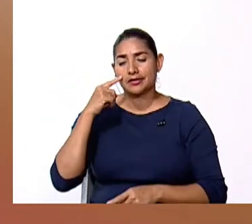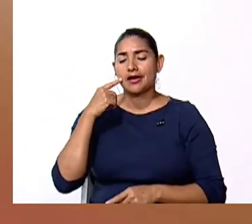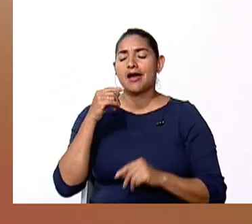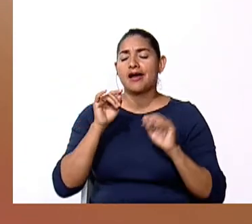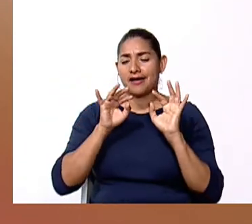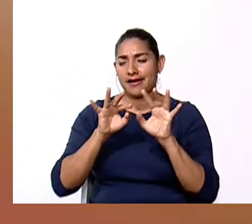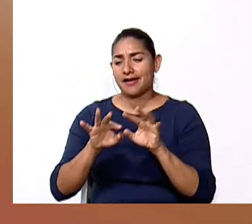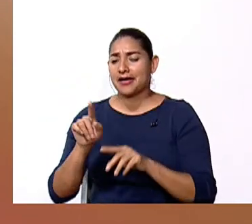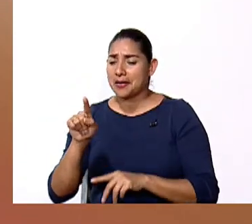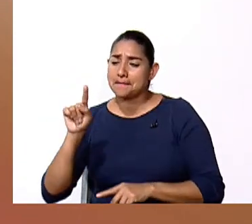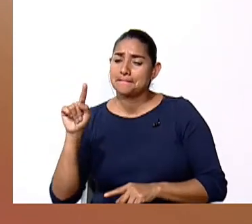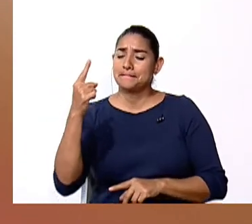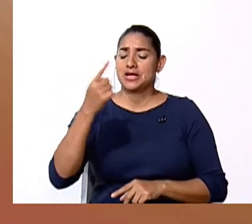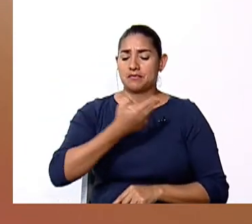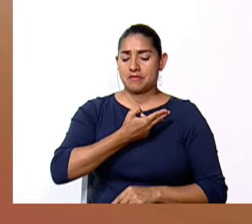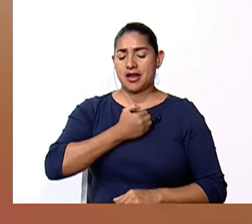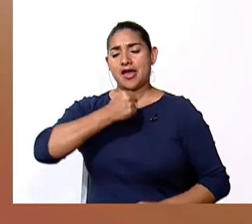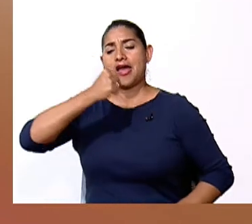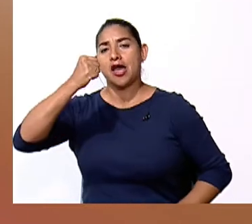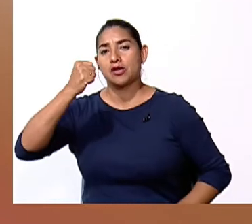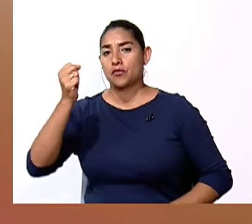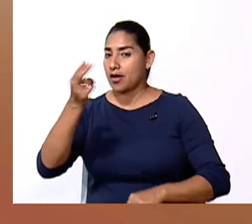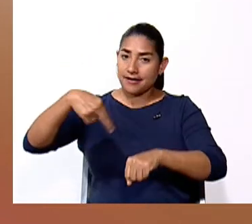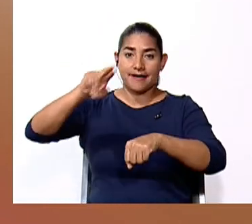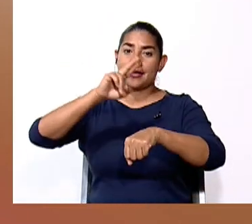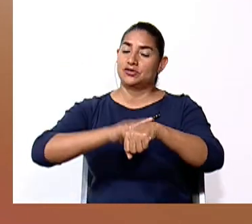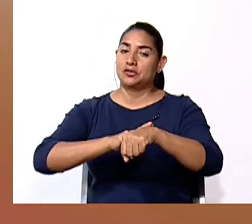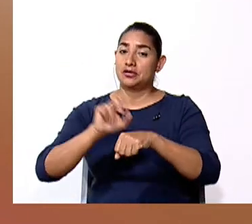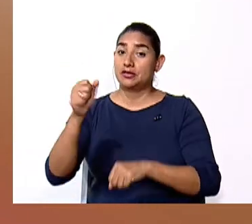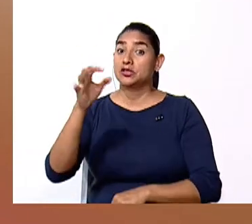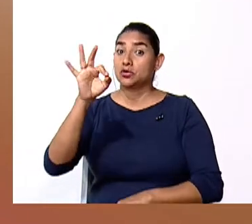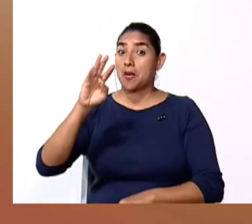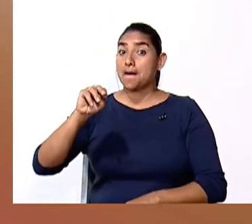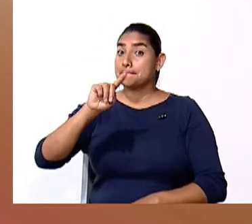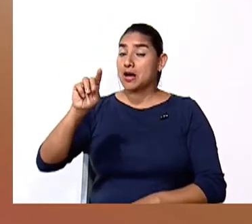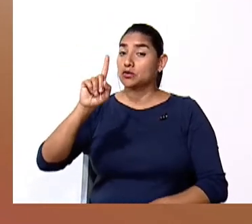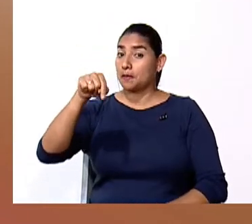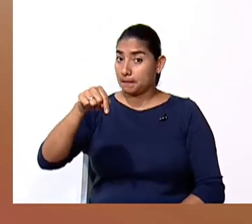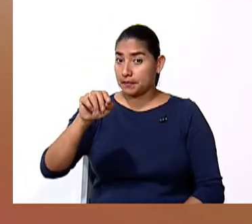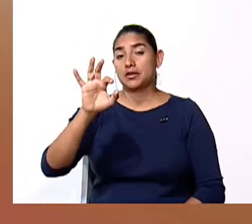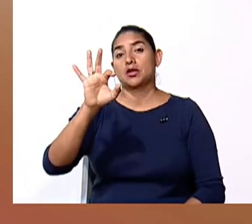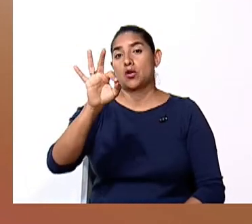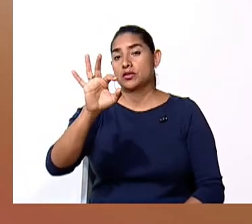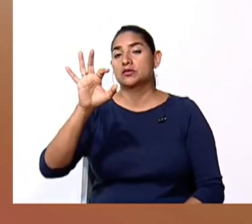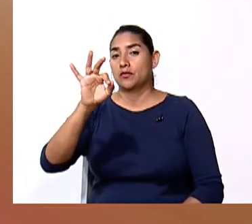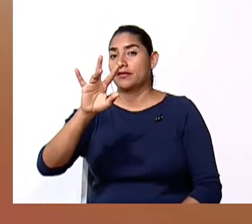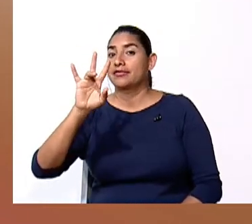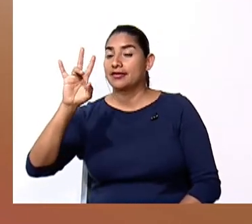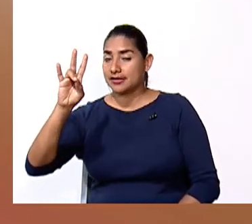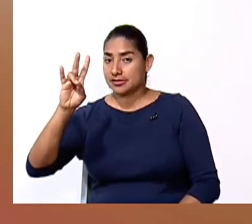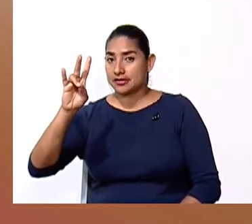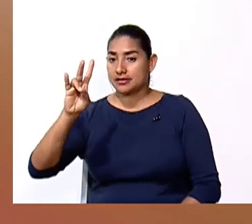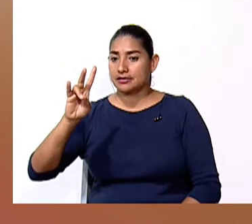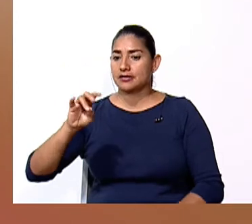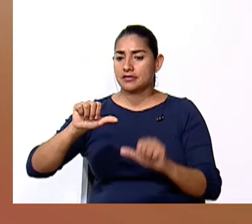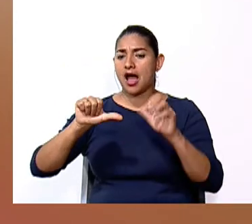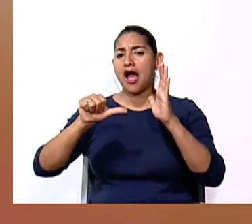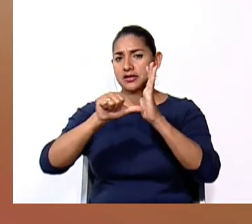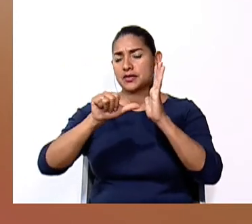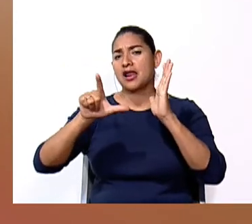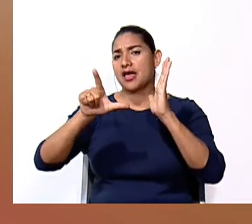dejaron doblegar por el dominio español. Otro de los indígenas importantes que tenemos en